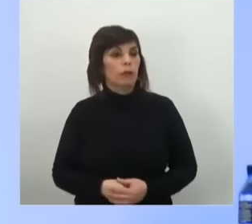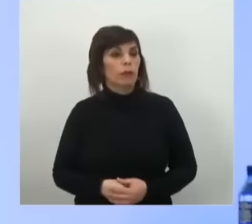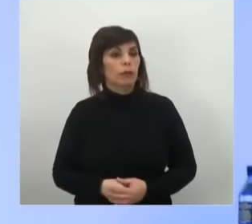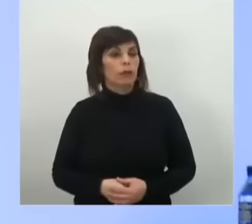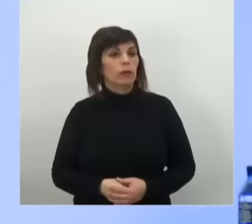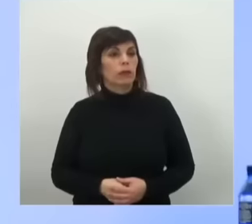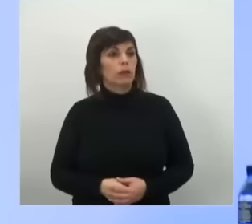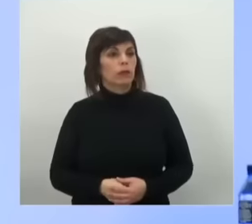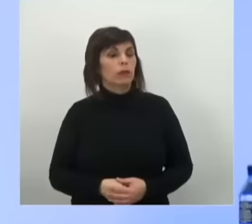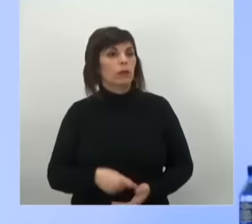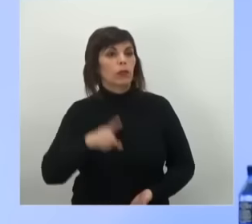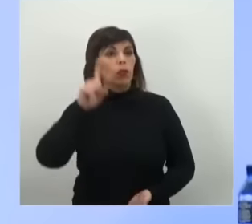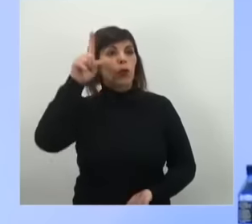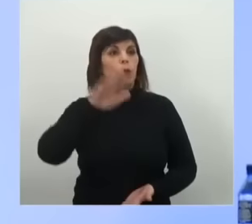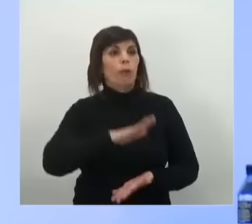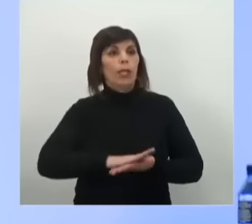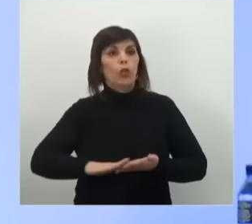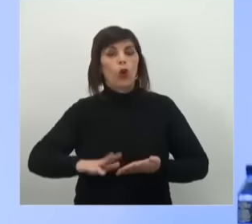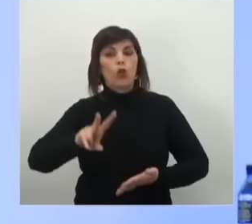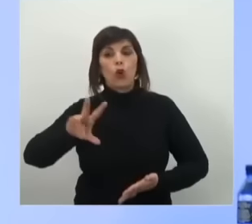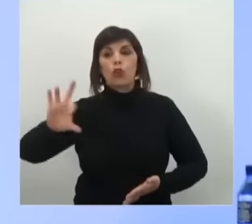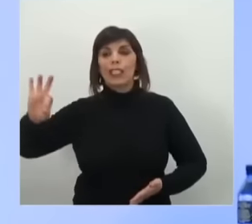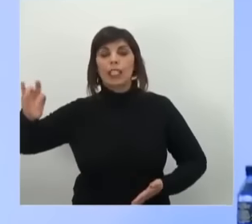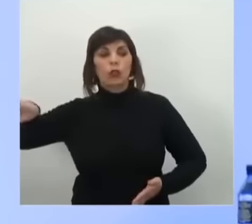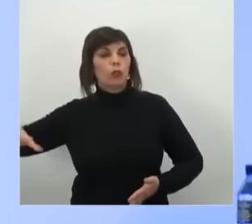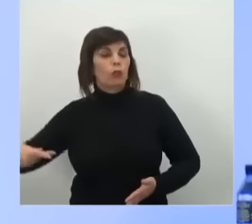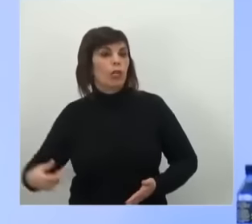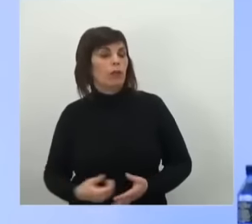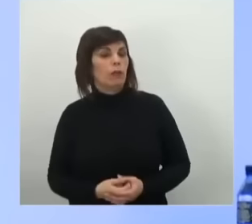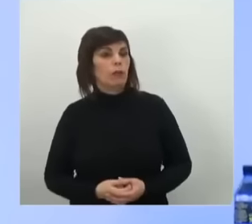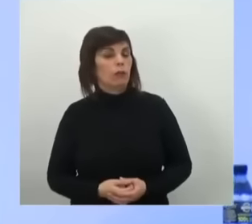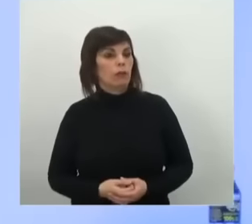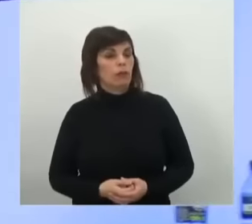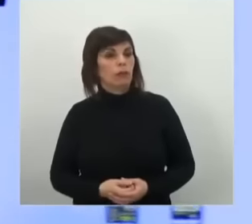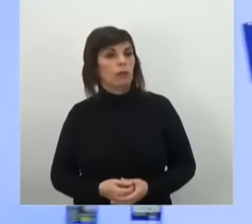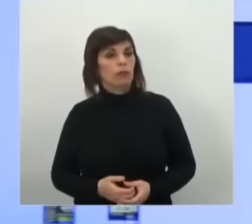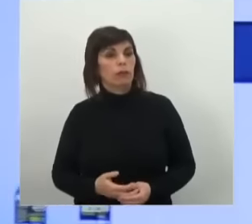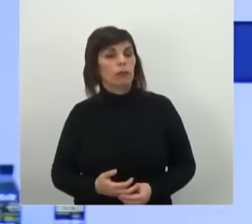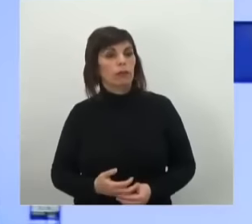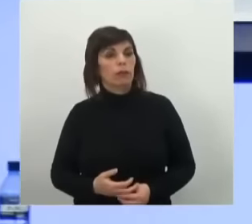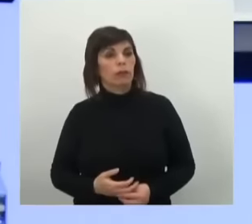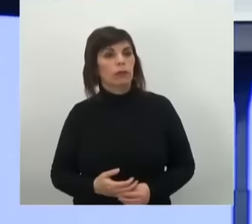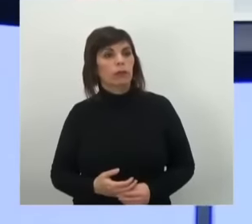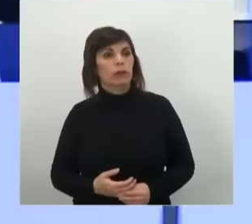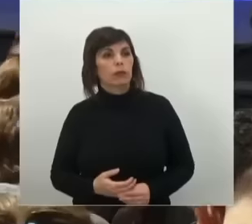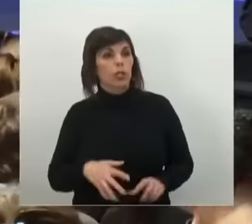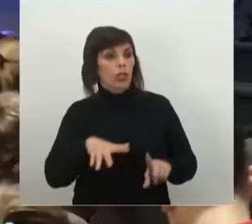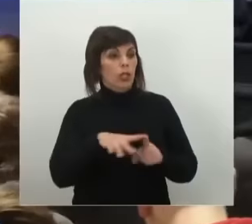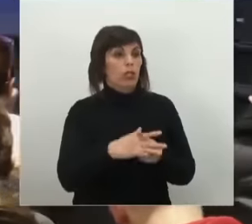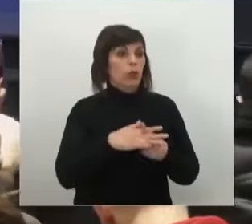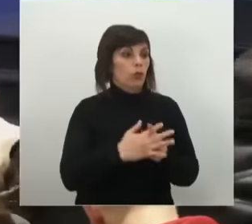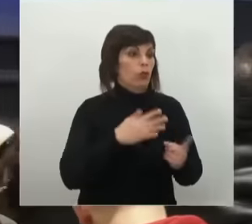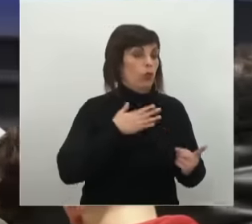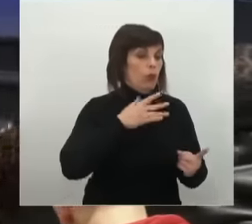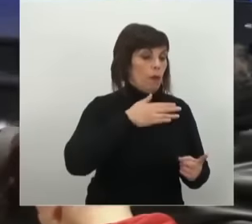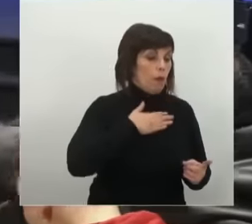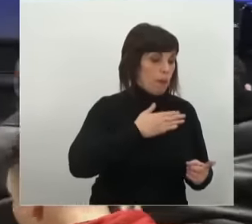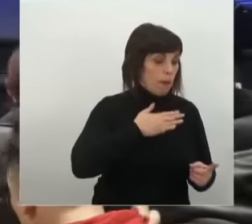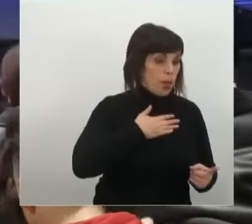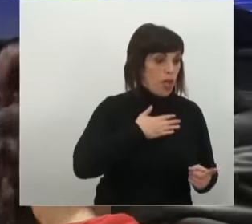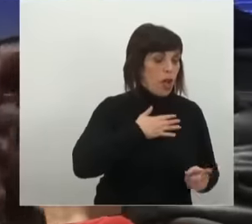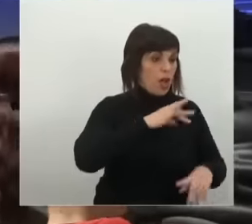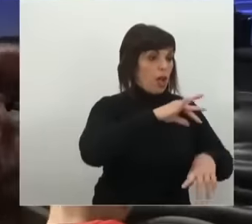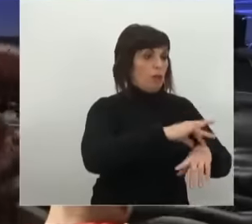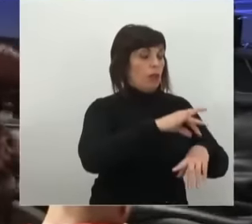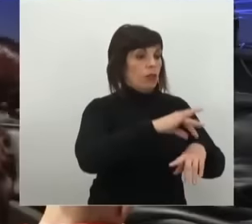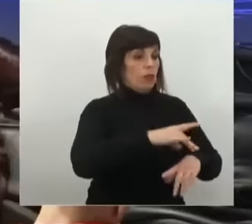saco ahora el millón doscientos miren yo salía de una situación de saludo y estaba en